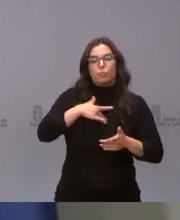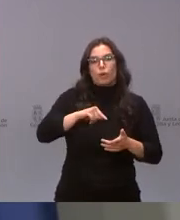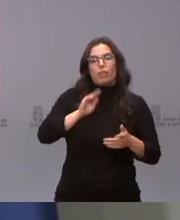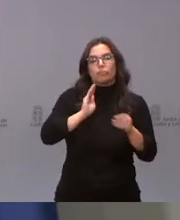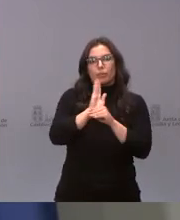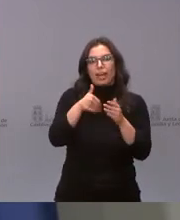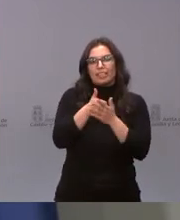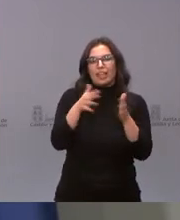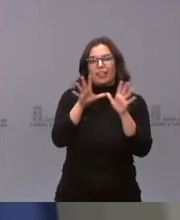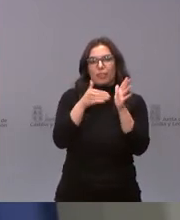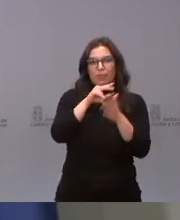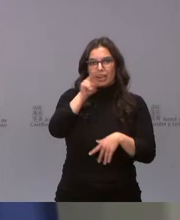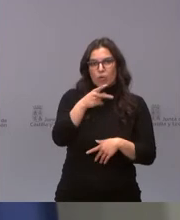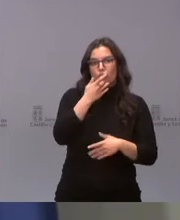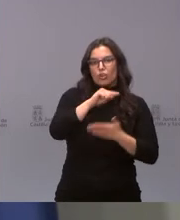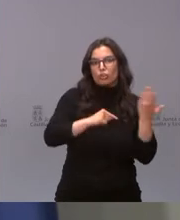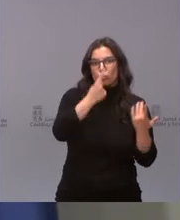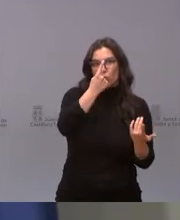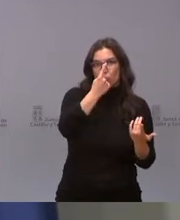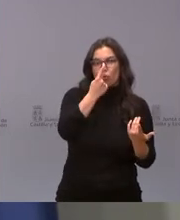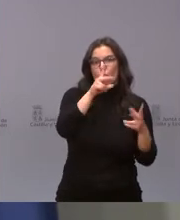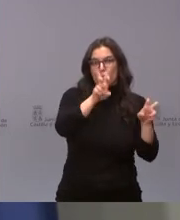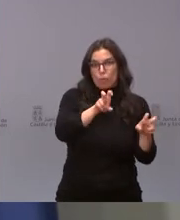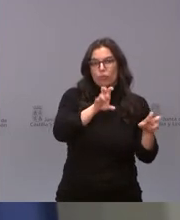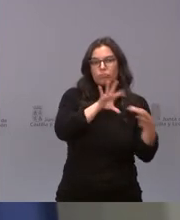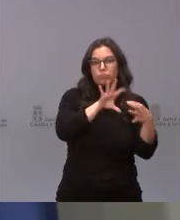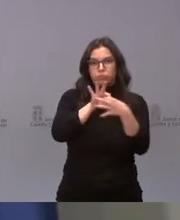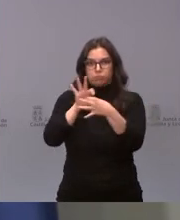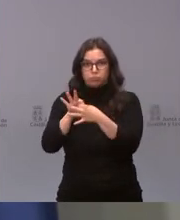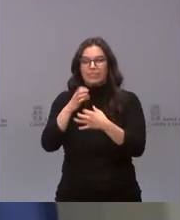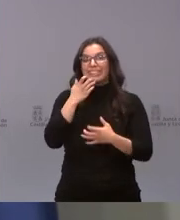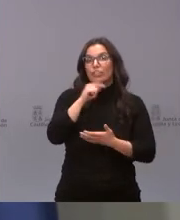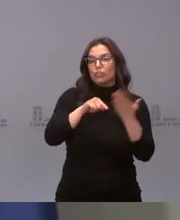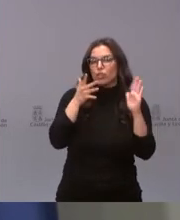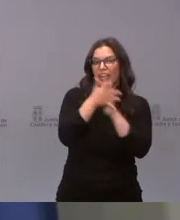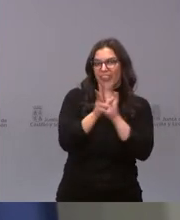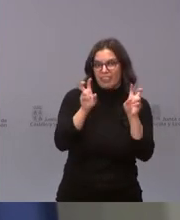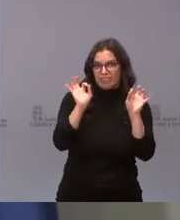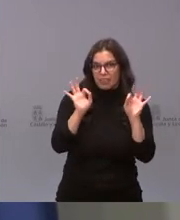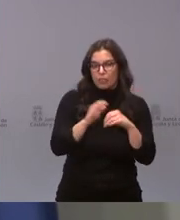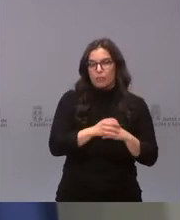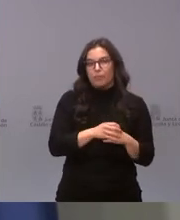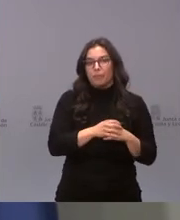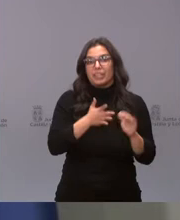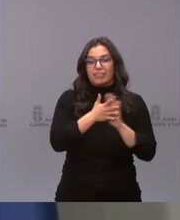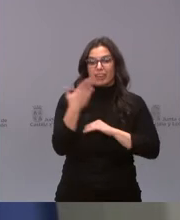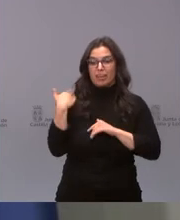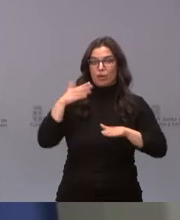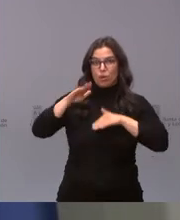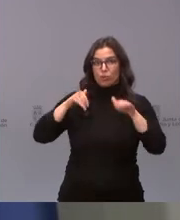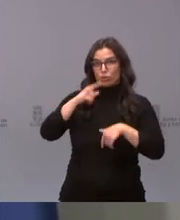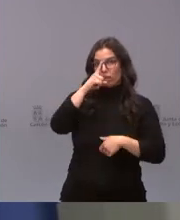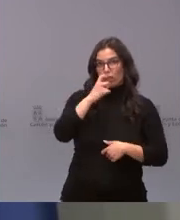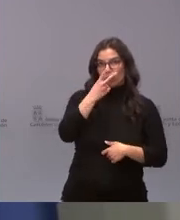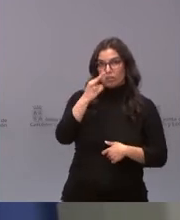subvención de hasta 10.000 euros por cada nuevo contrato indefinido. Es una continuación de la convocatoria de